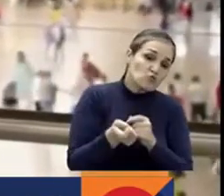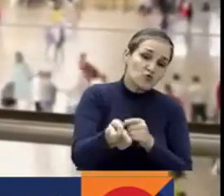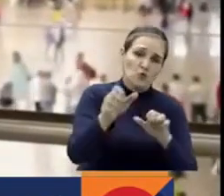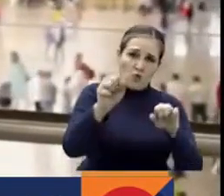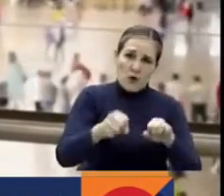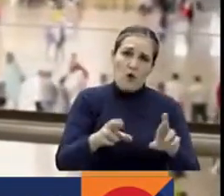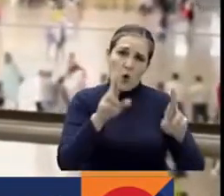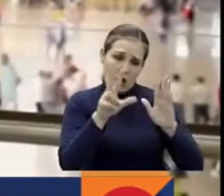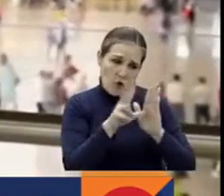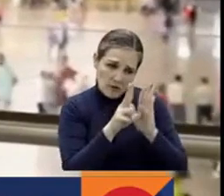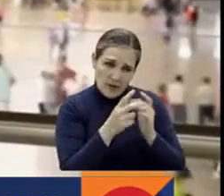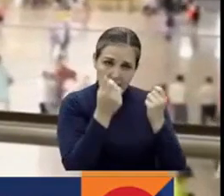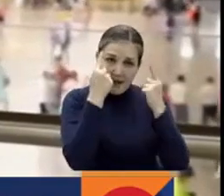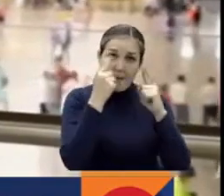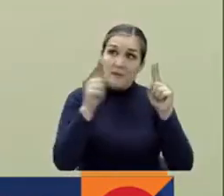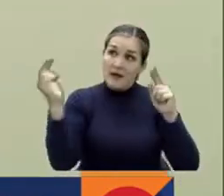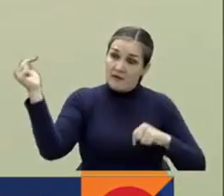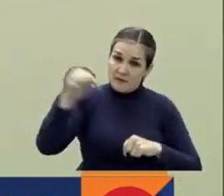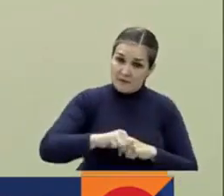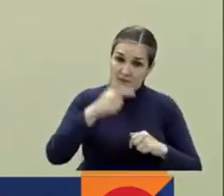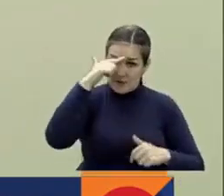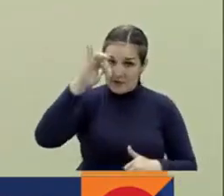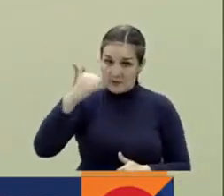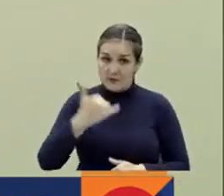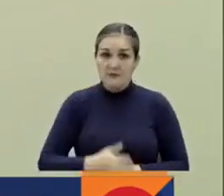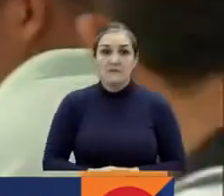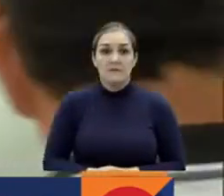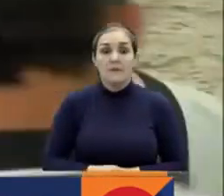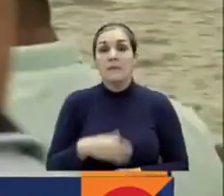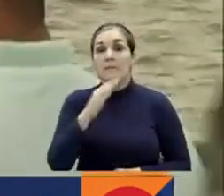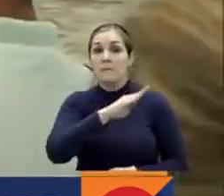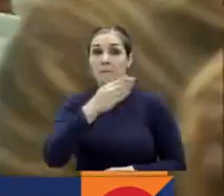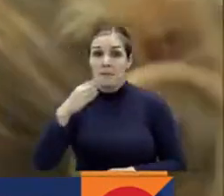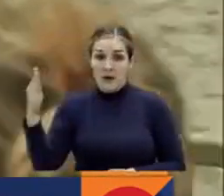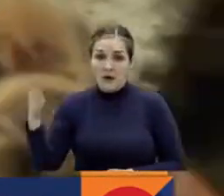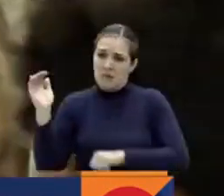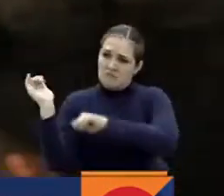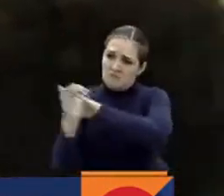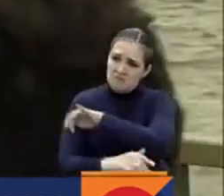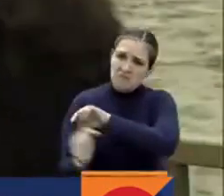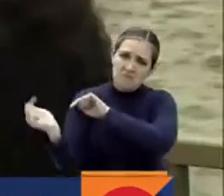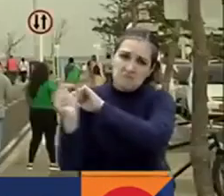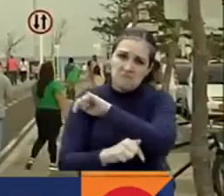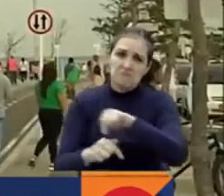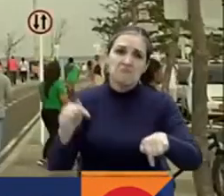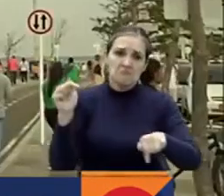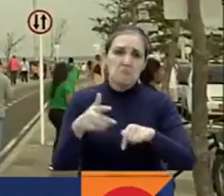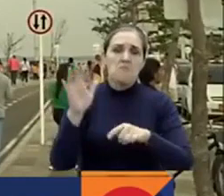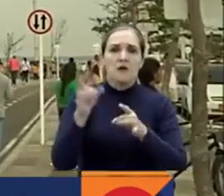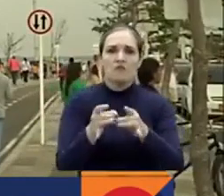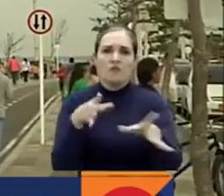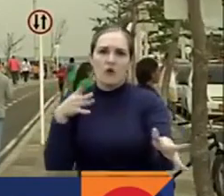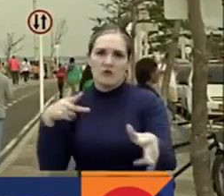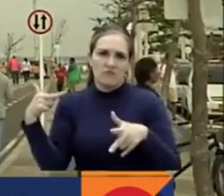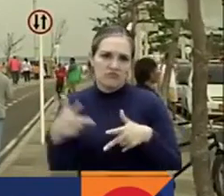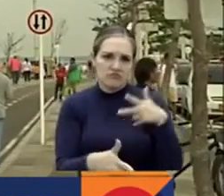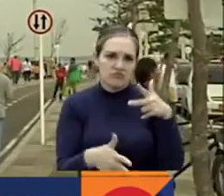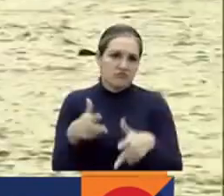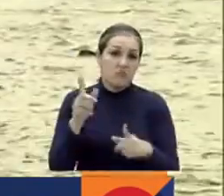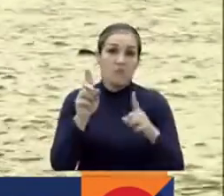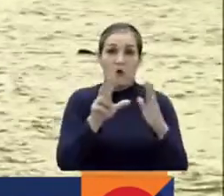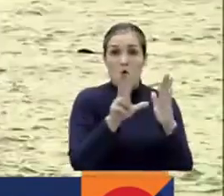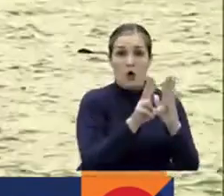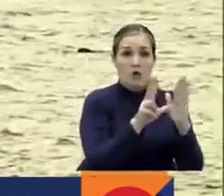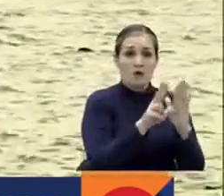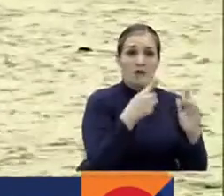sí que lleguen a Cartagena de Indias. Mientras que en Barranquilla el flujo de pasajeros fue más por vía terrestre, gremios hoteleros aseguran